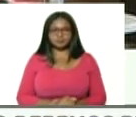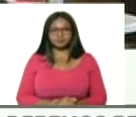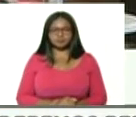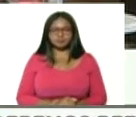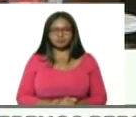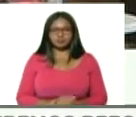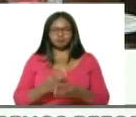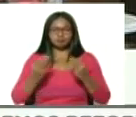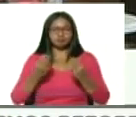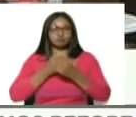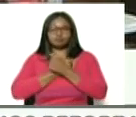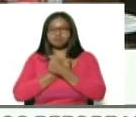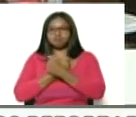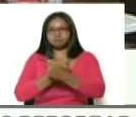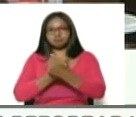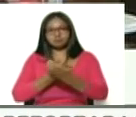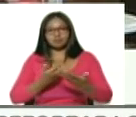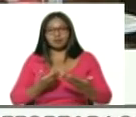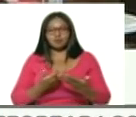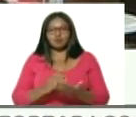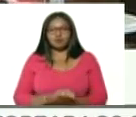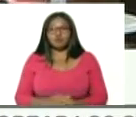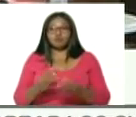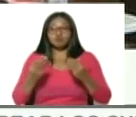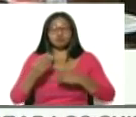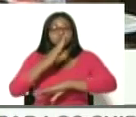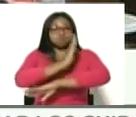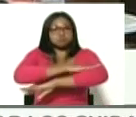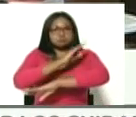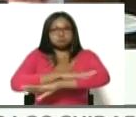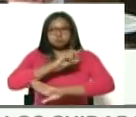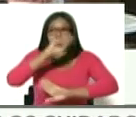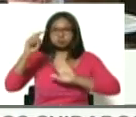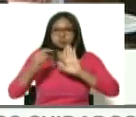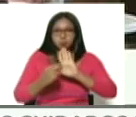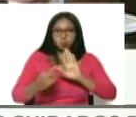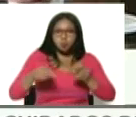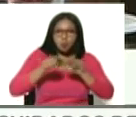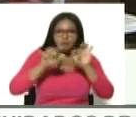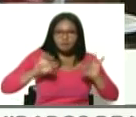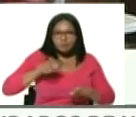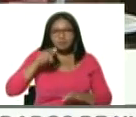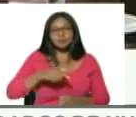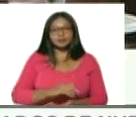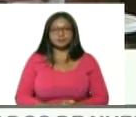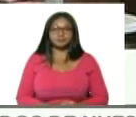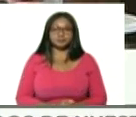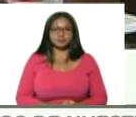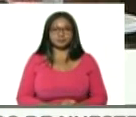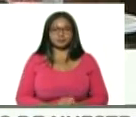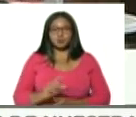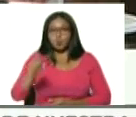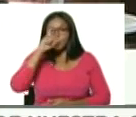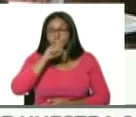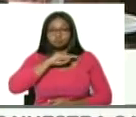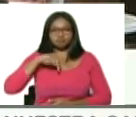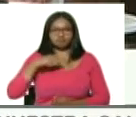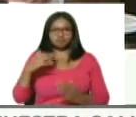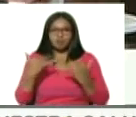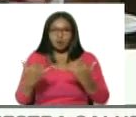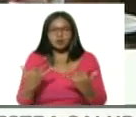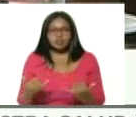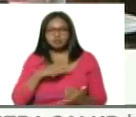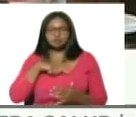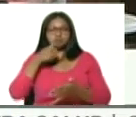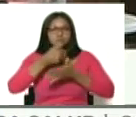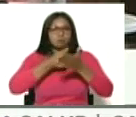corazón, con mucho brío, con mucha disciplina a nivel nacional. A un año, ahora estamos combatiendo la